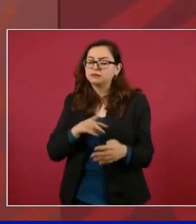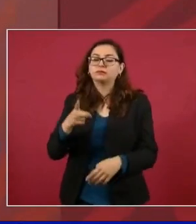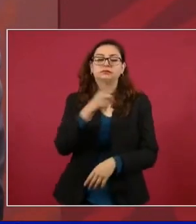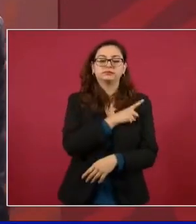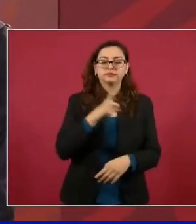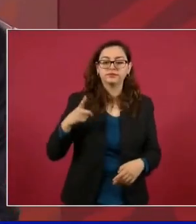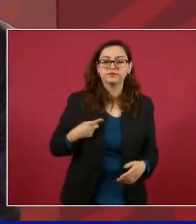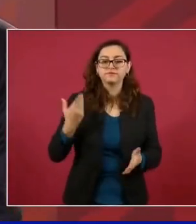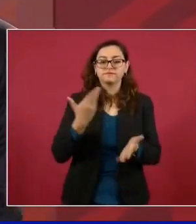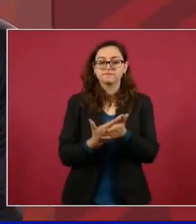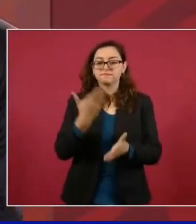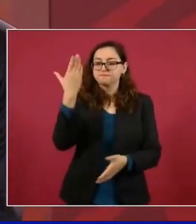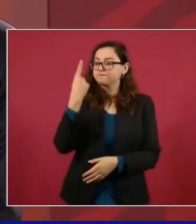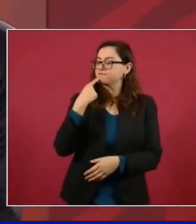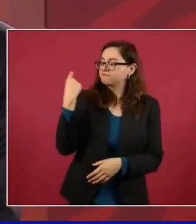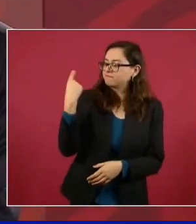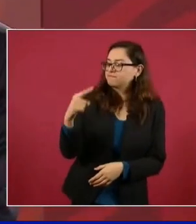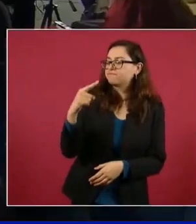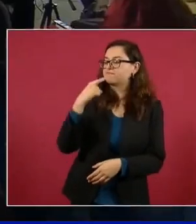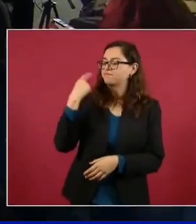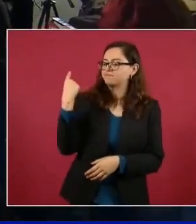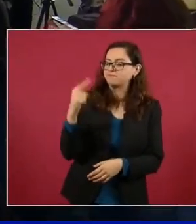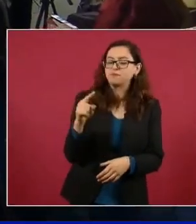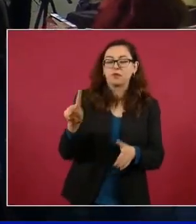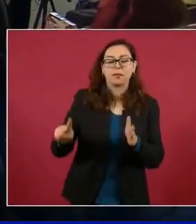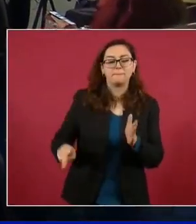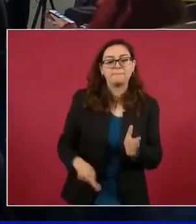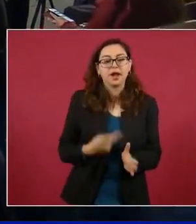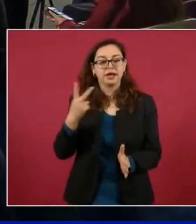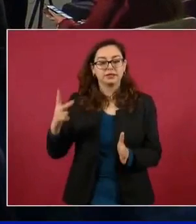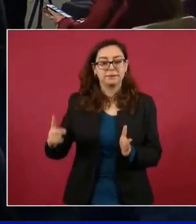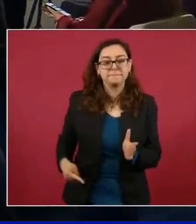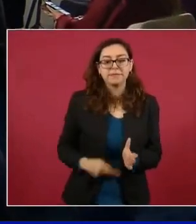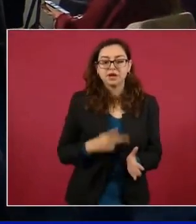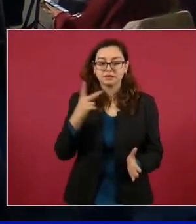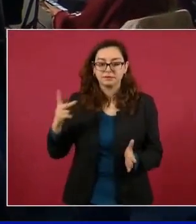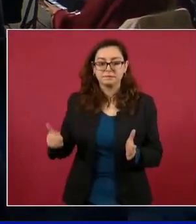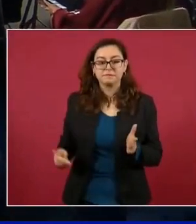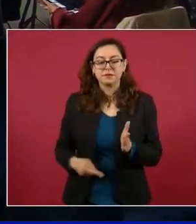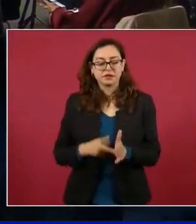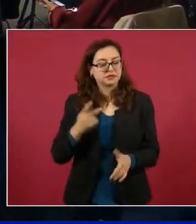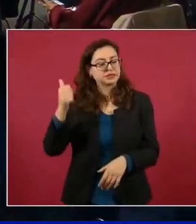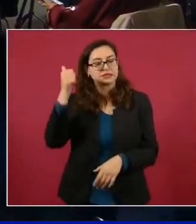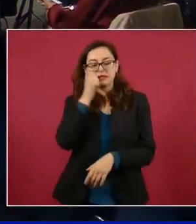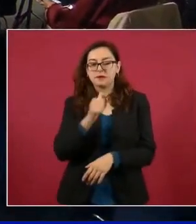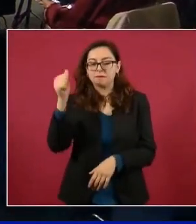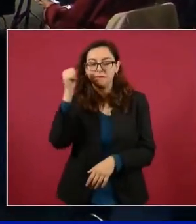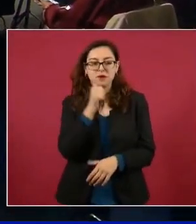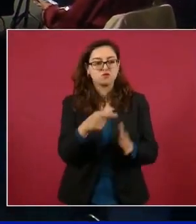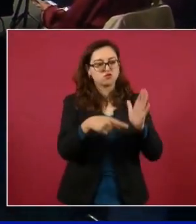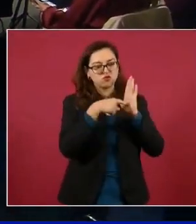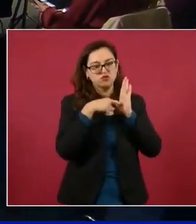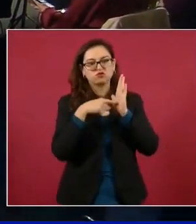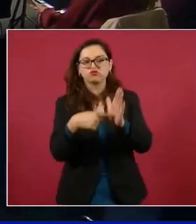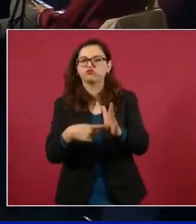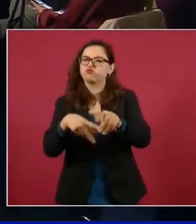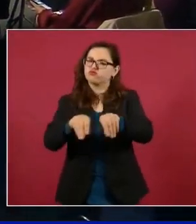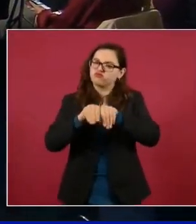todas estas arbitrariedades y transparentarlas